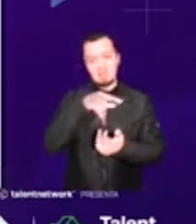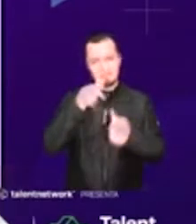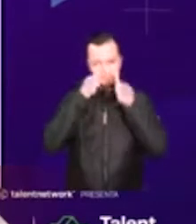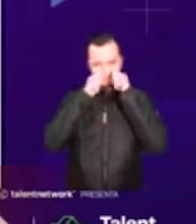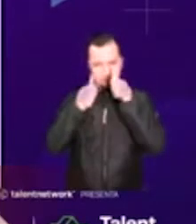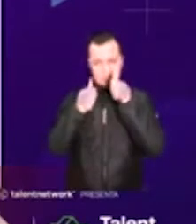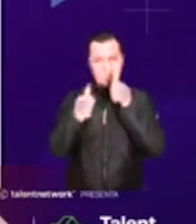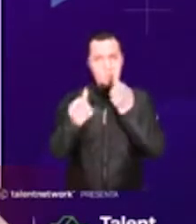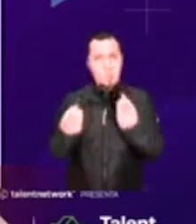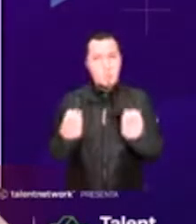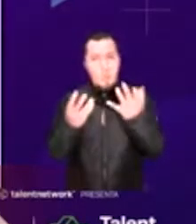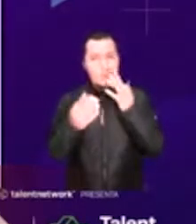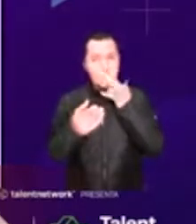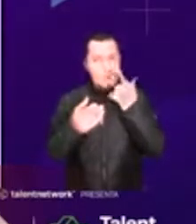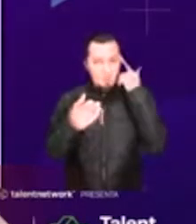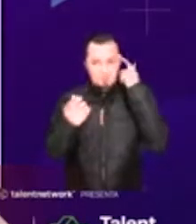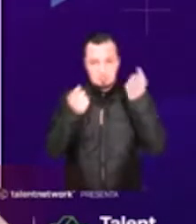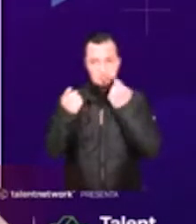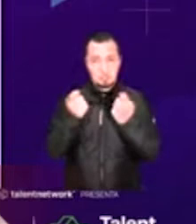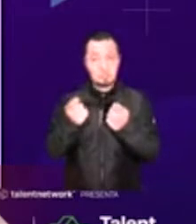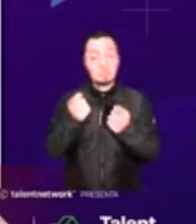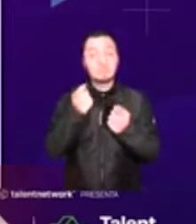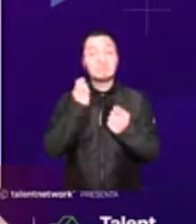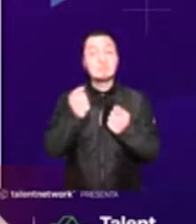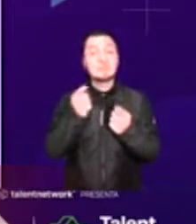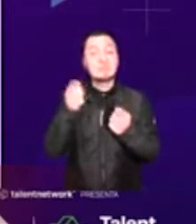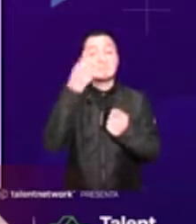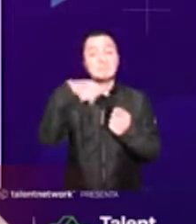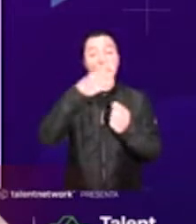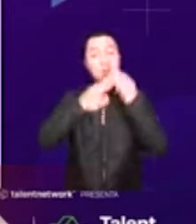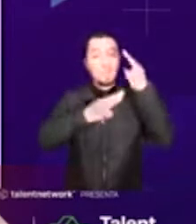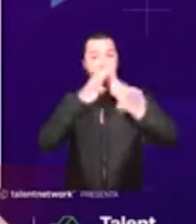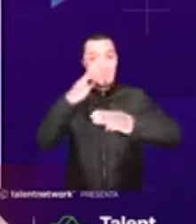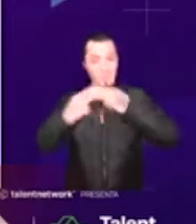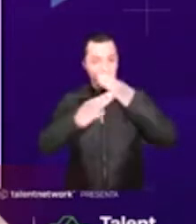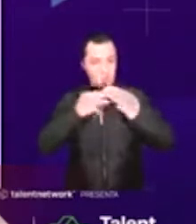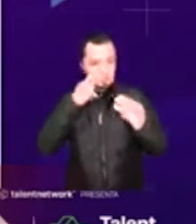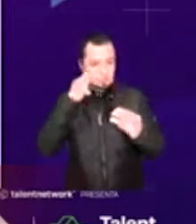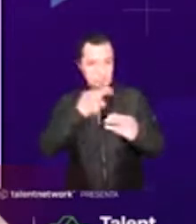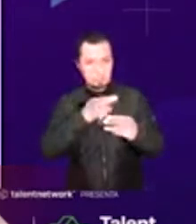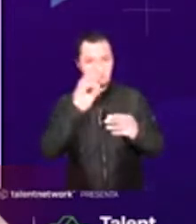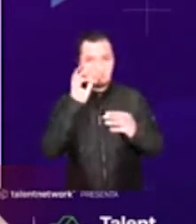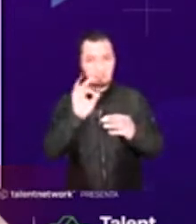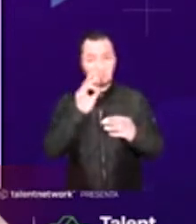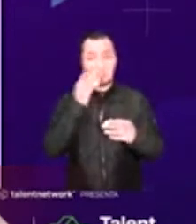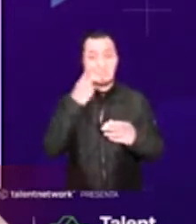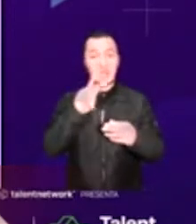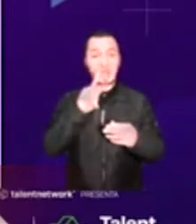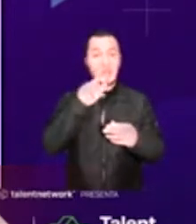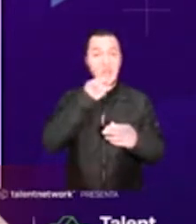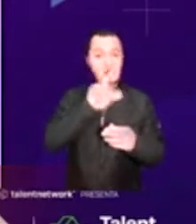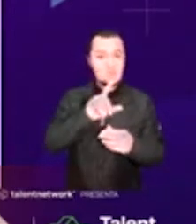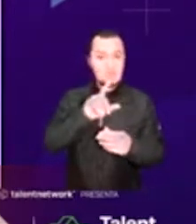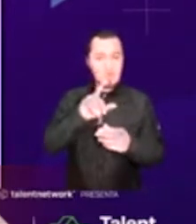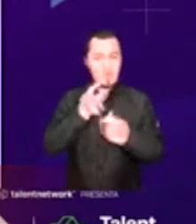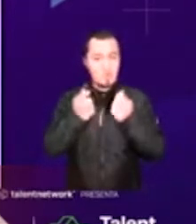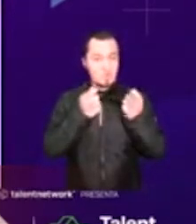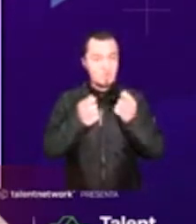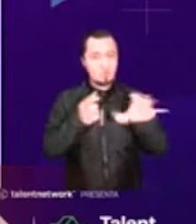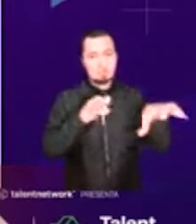a los jóvenes de talento de habla hispana para cambiar el mundo juntos y enfrentar los problemas que tenemos con la